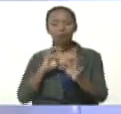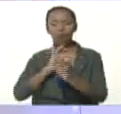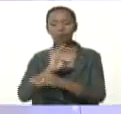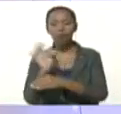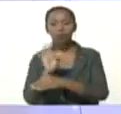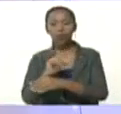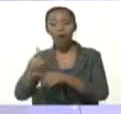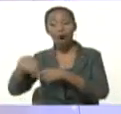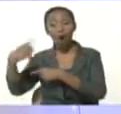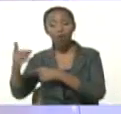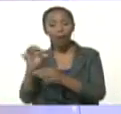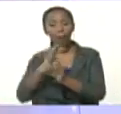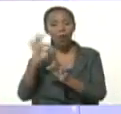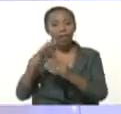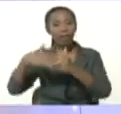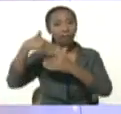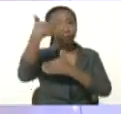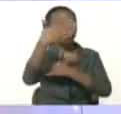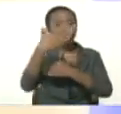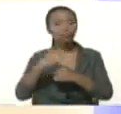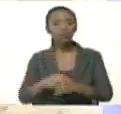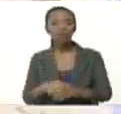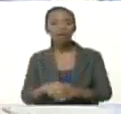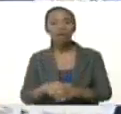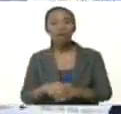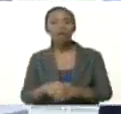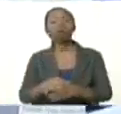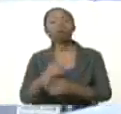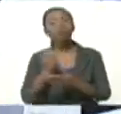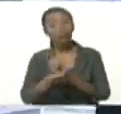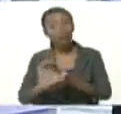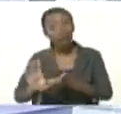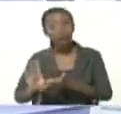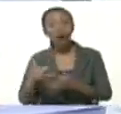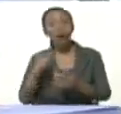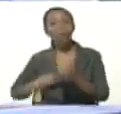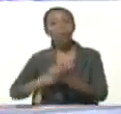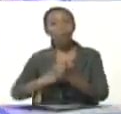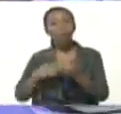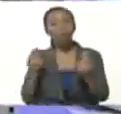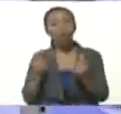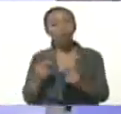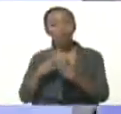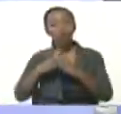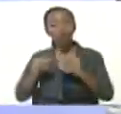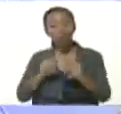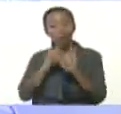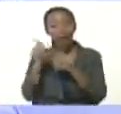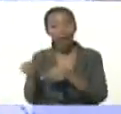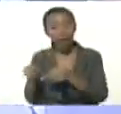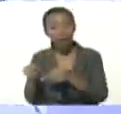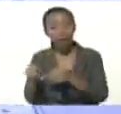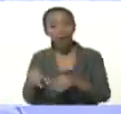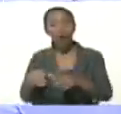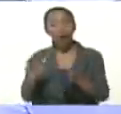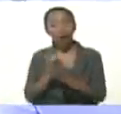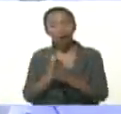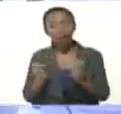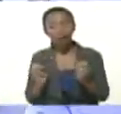criptomonedas. Bueno, hay que ayudar con créditos, apoyo financiero, tecnológico, a todas estas exchanges, a todos estos